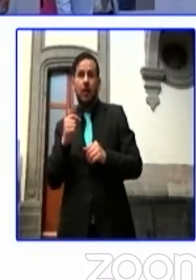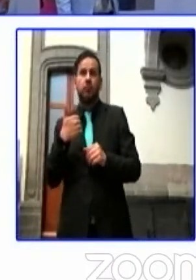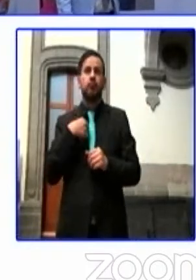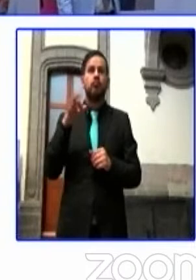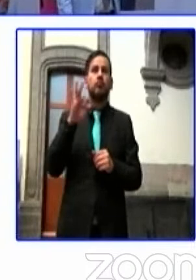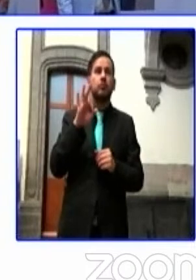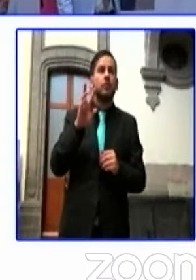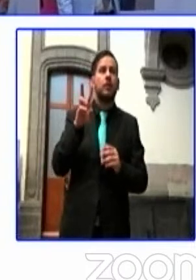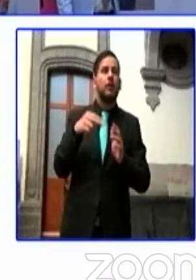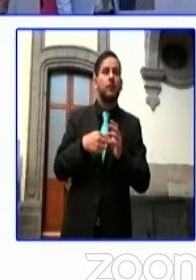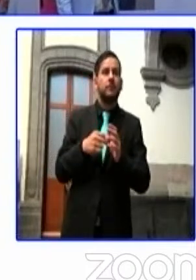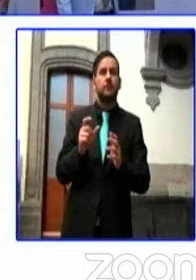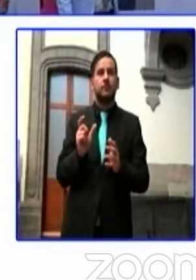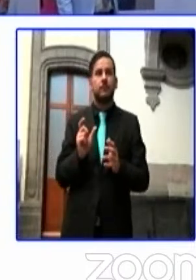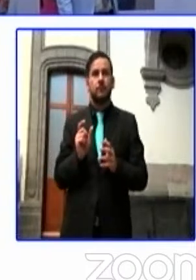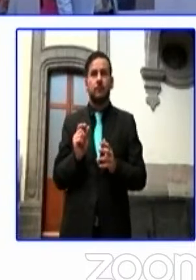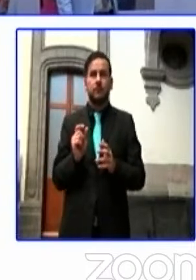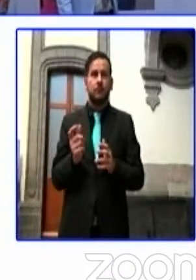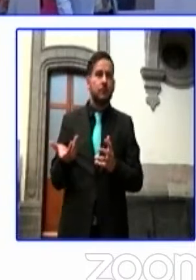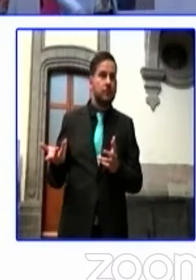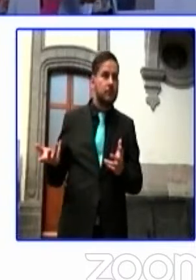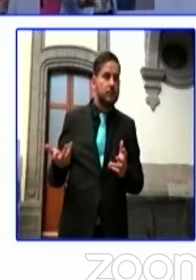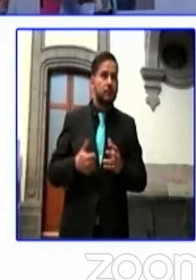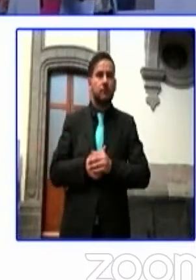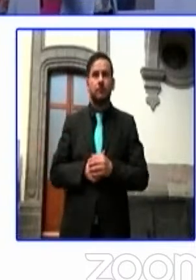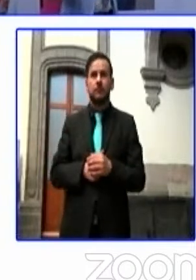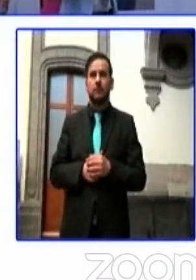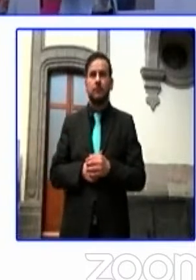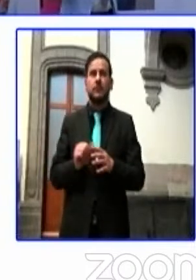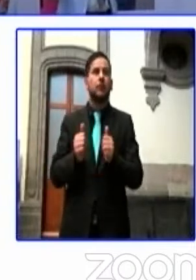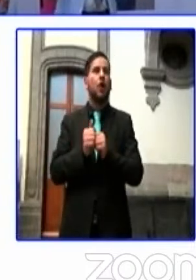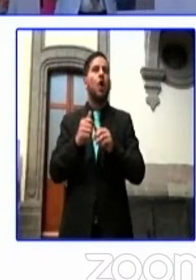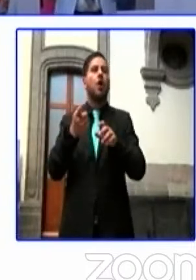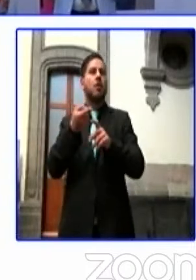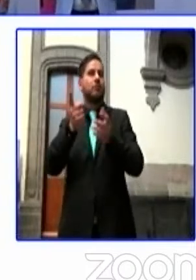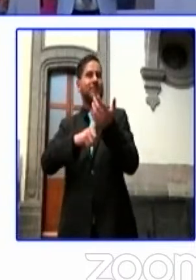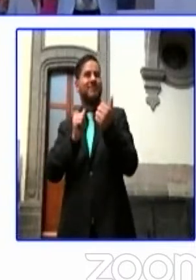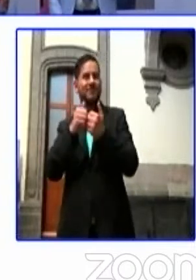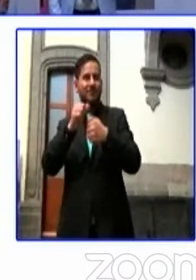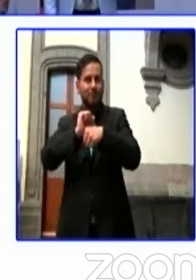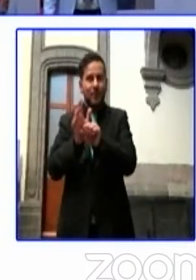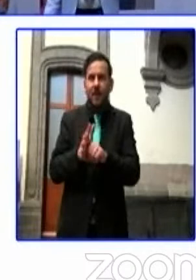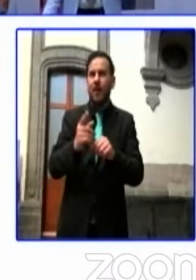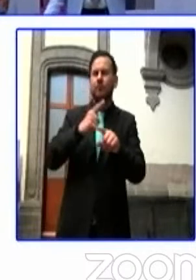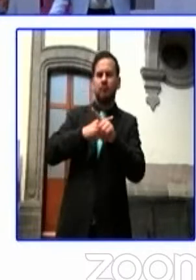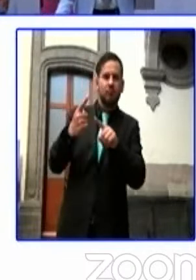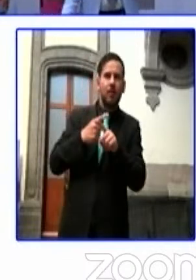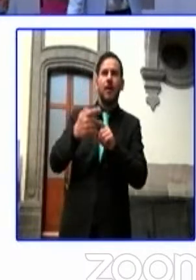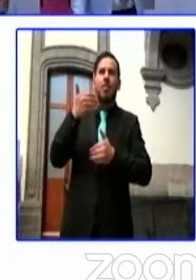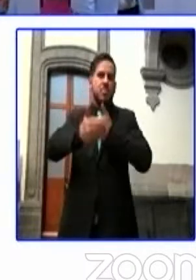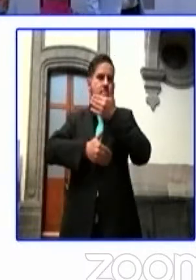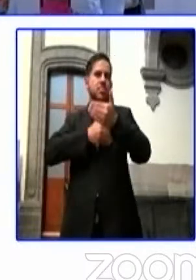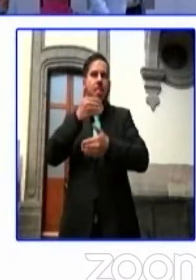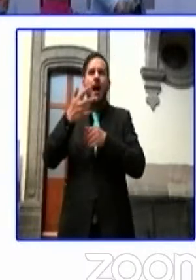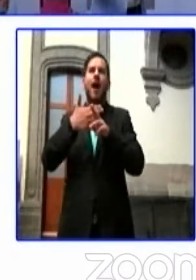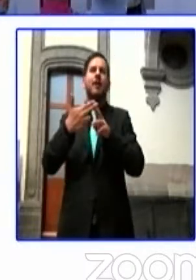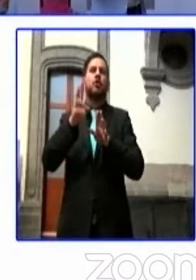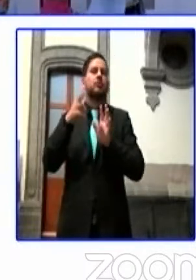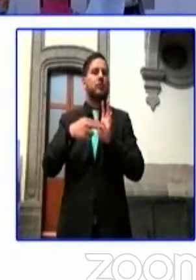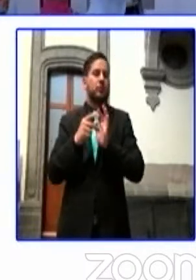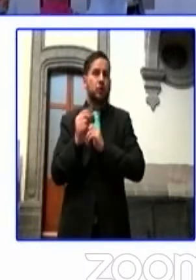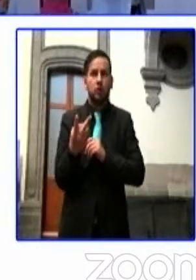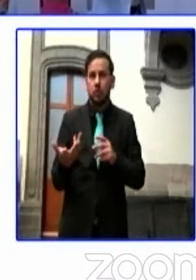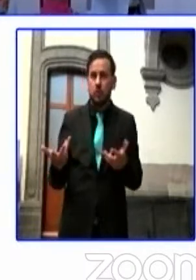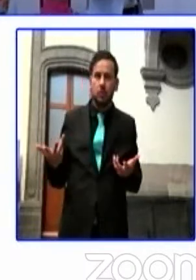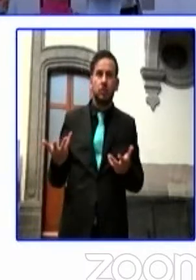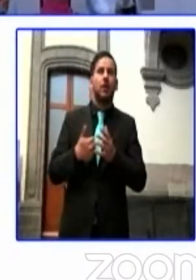del 2020 y pues con la pandemia pues todo se retrasó y ocurrió hasta el 2022. Pero en